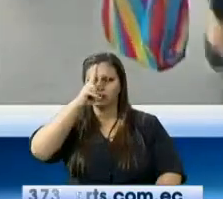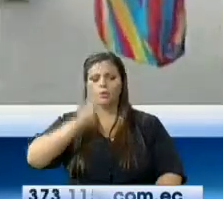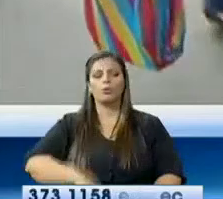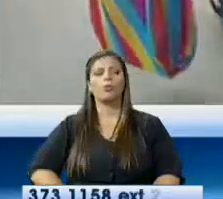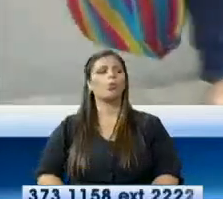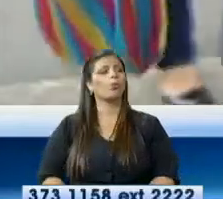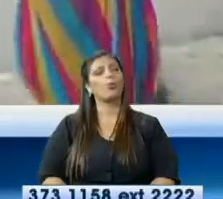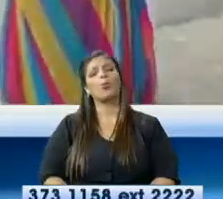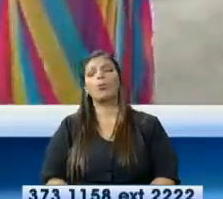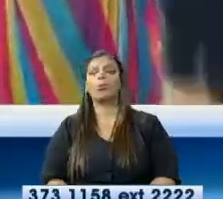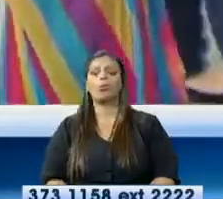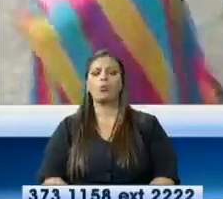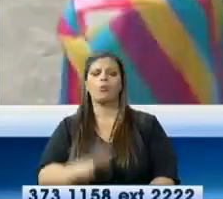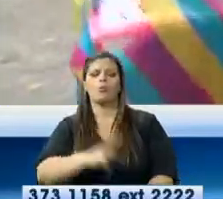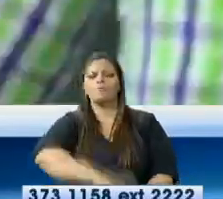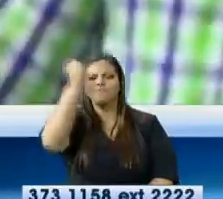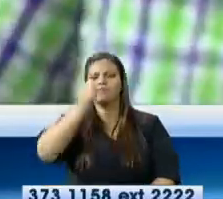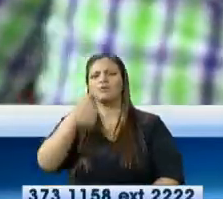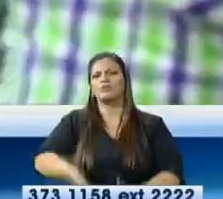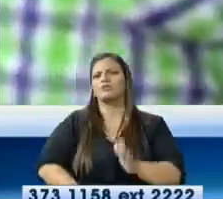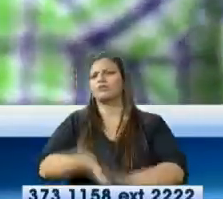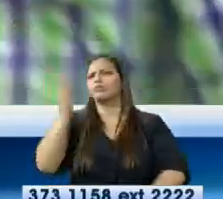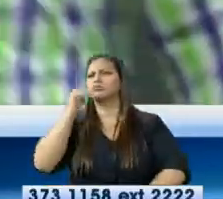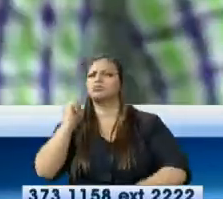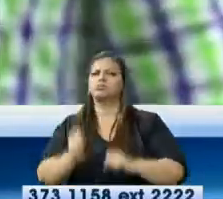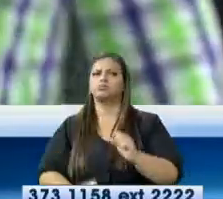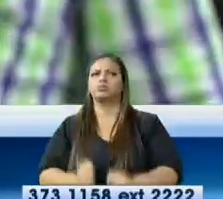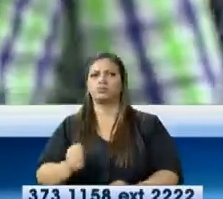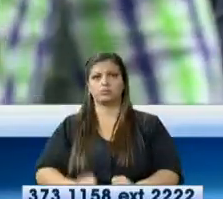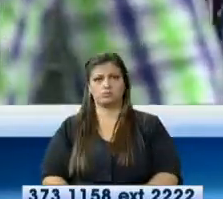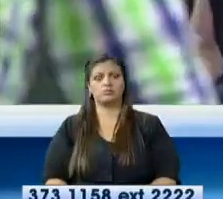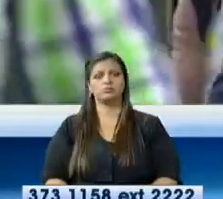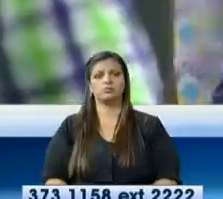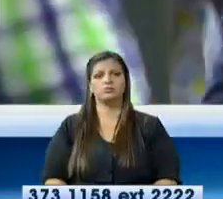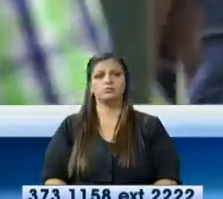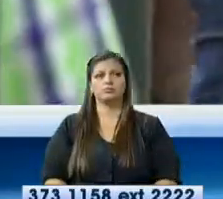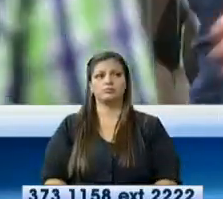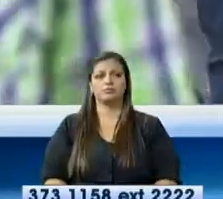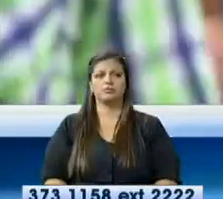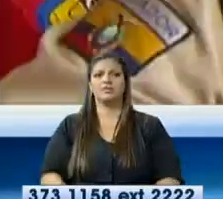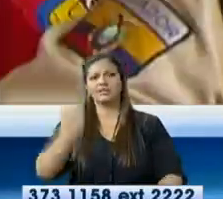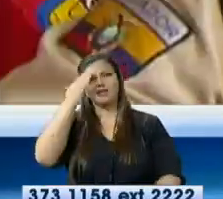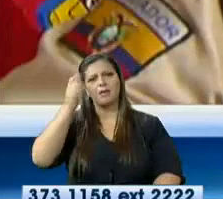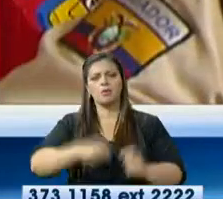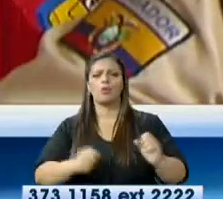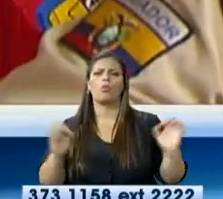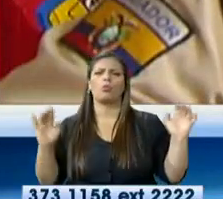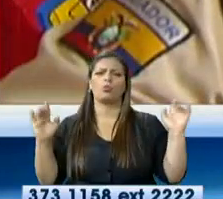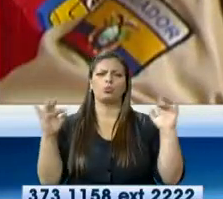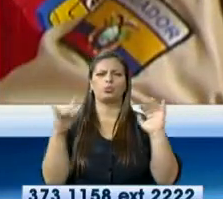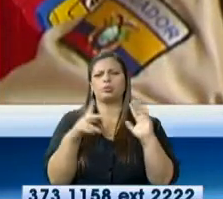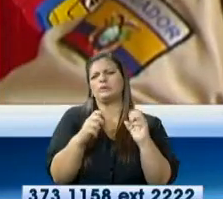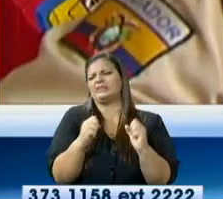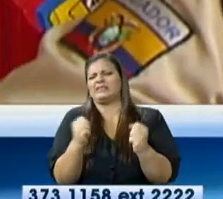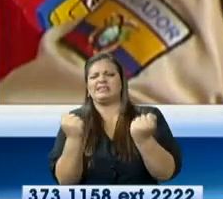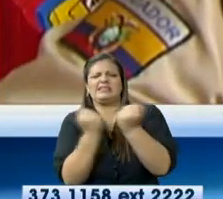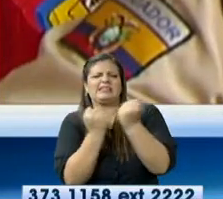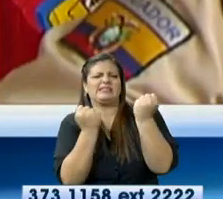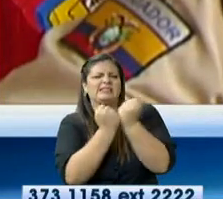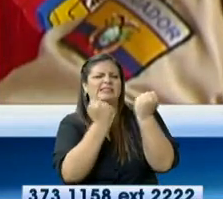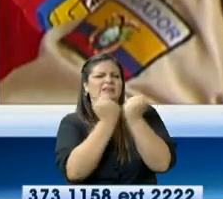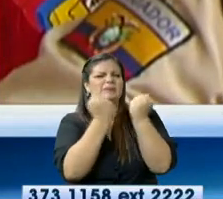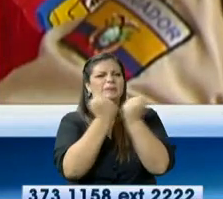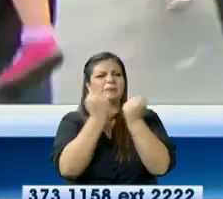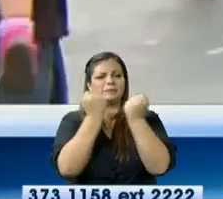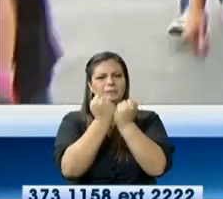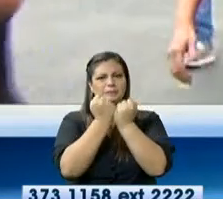y caperos son los que más operan por estas fechas. En el tumulto de la gente que hace las compras en el sector de la Bahía, en la